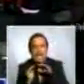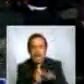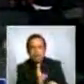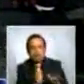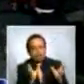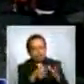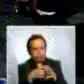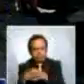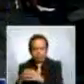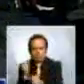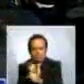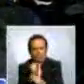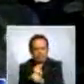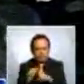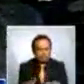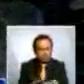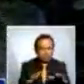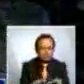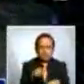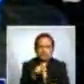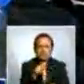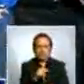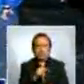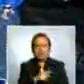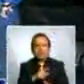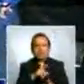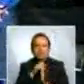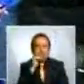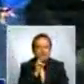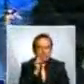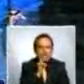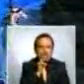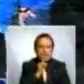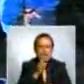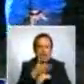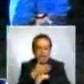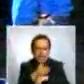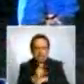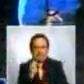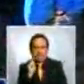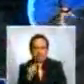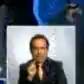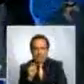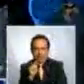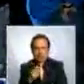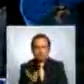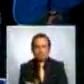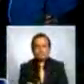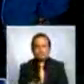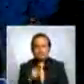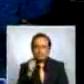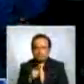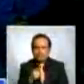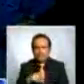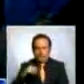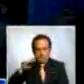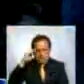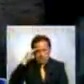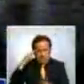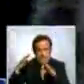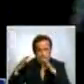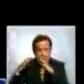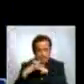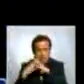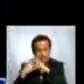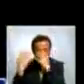los equipos que están trabajando acá en la zona de Iquique, Arica y Parinacota. A ver, en estos momentos está gendarmería, está el